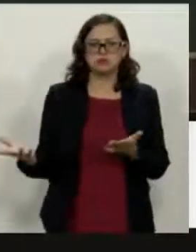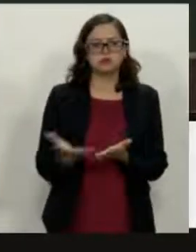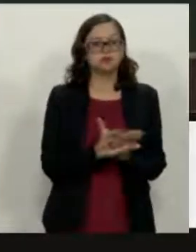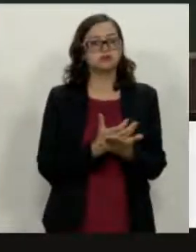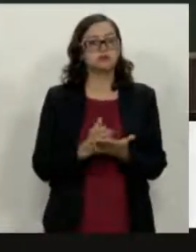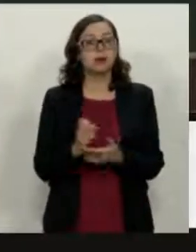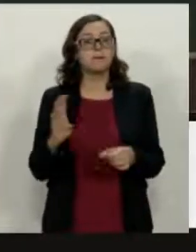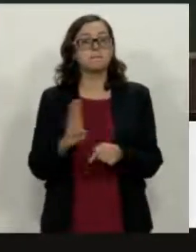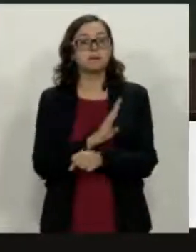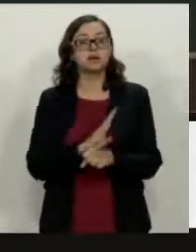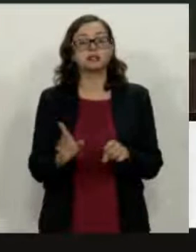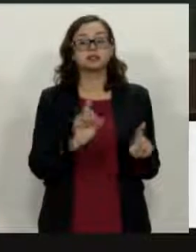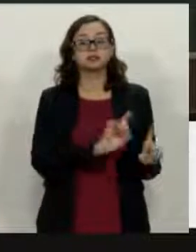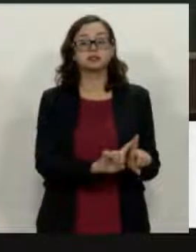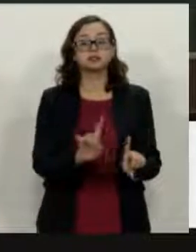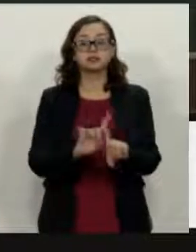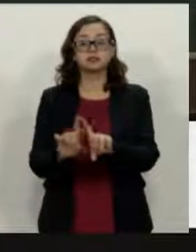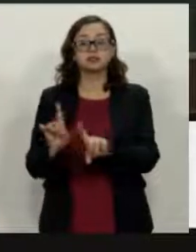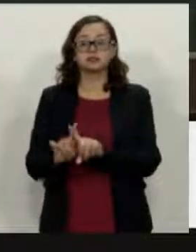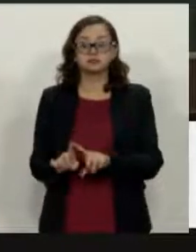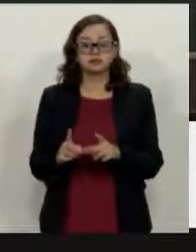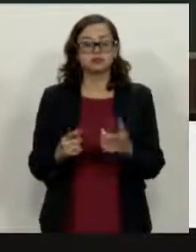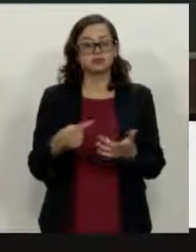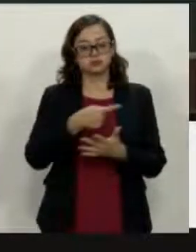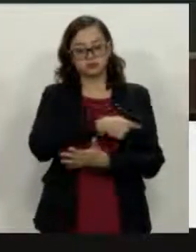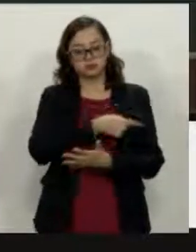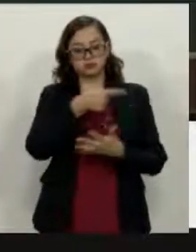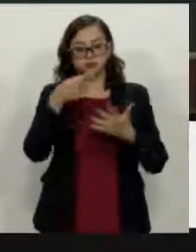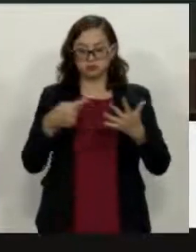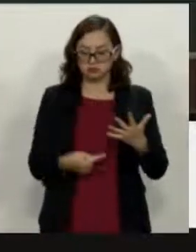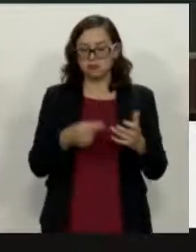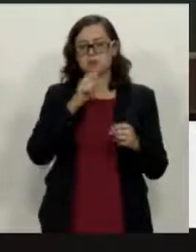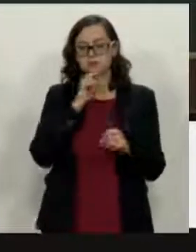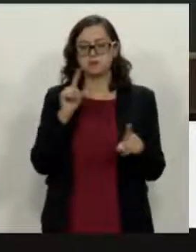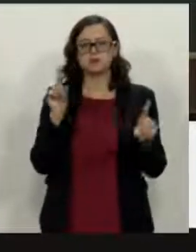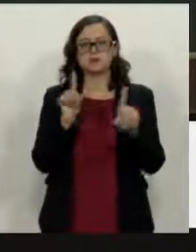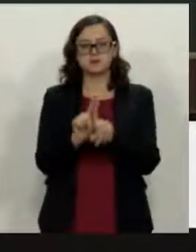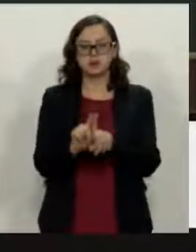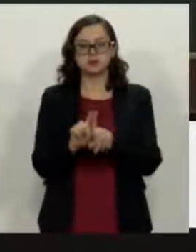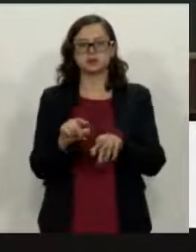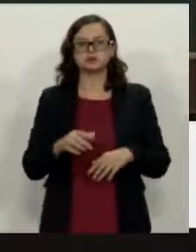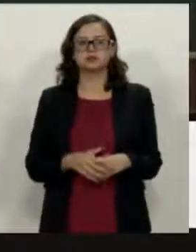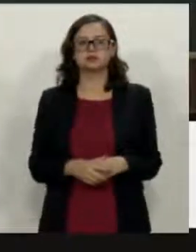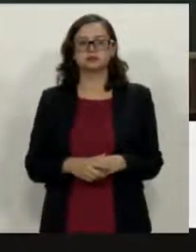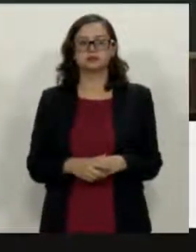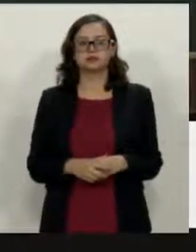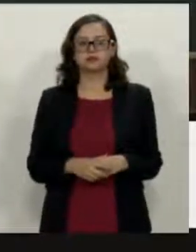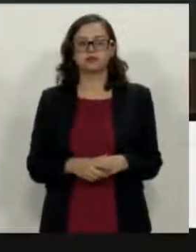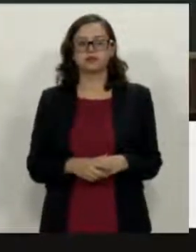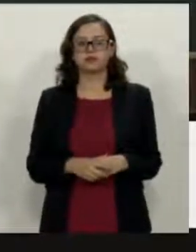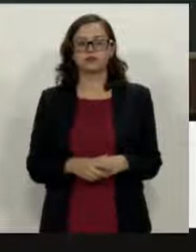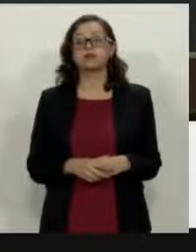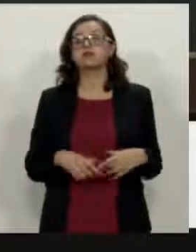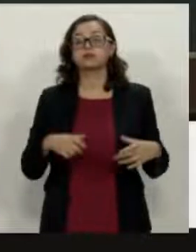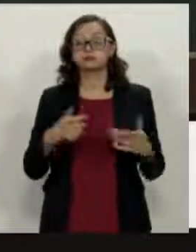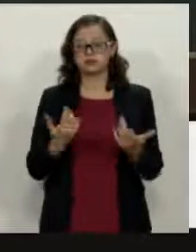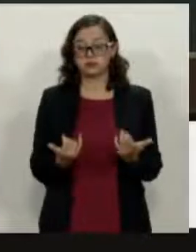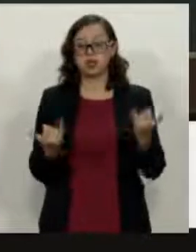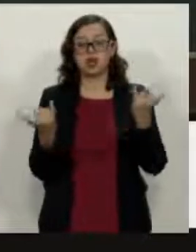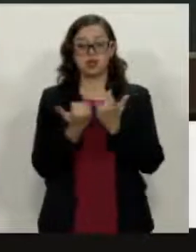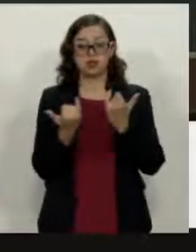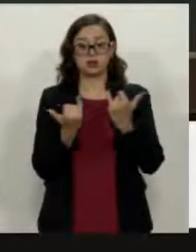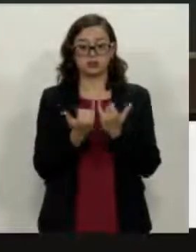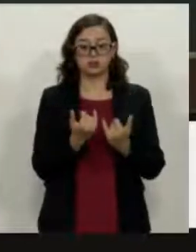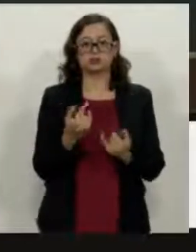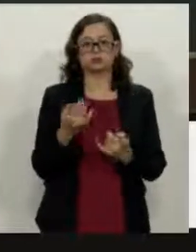otros beneficios derivados de los bienes antes mencionados. Por otra parte, para otorgar certeza jurídica,